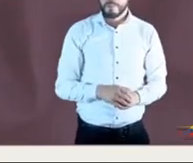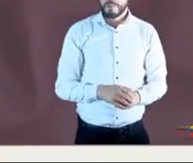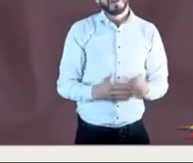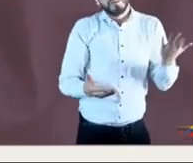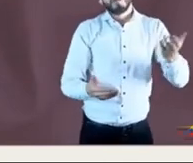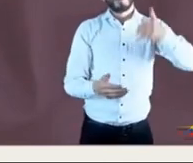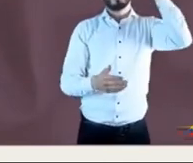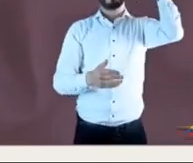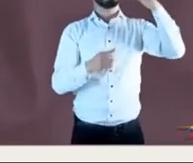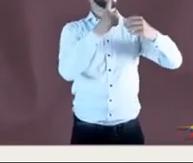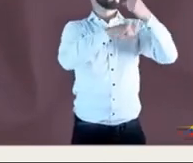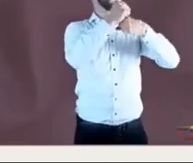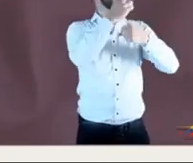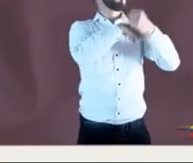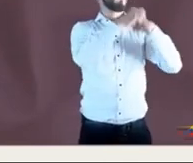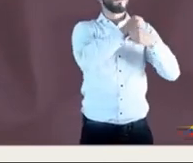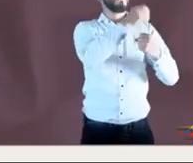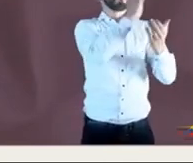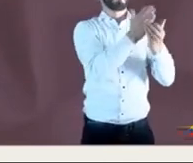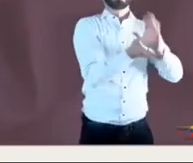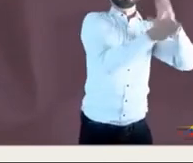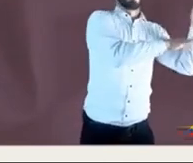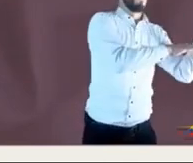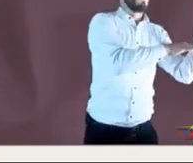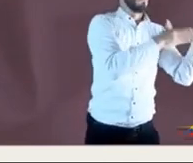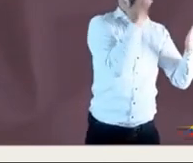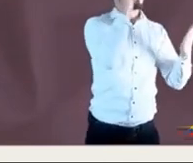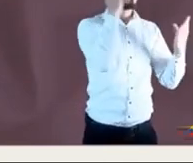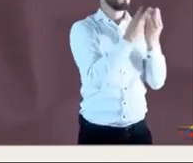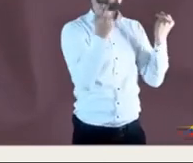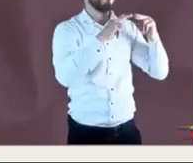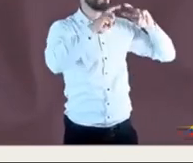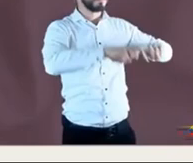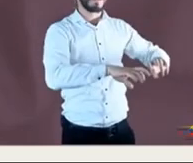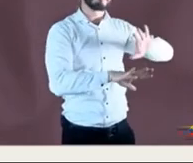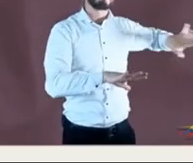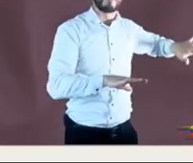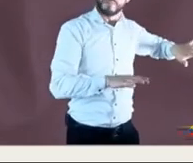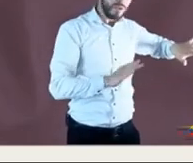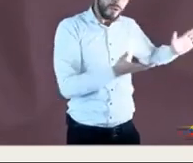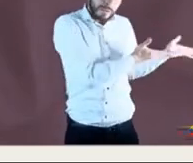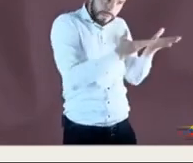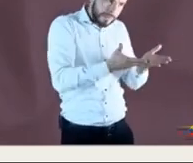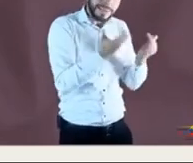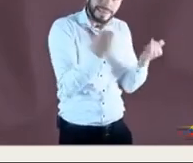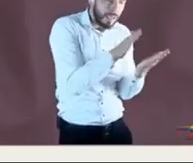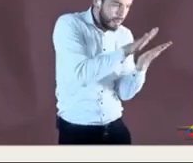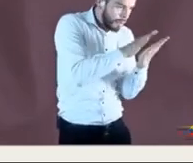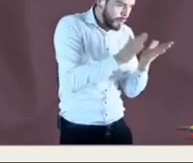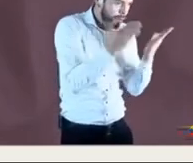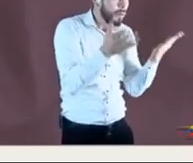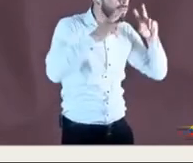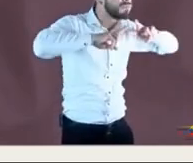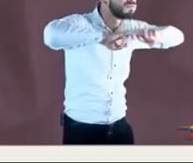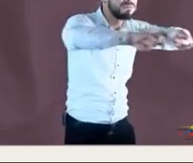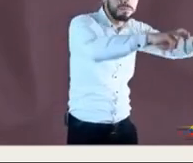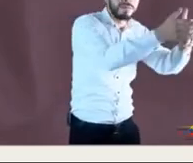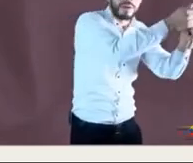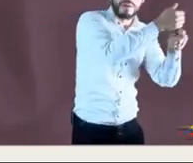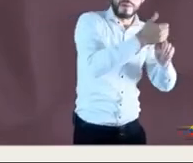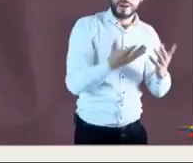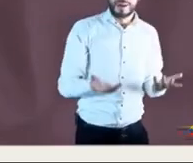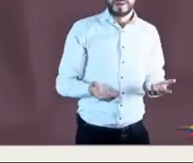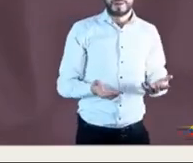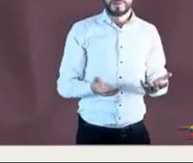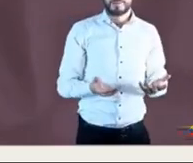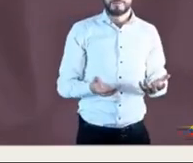casos de asesinatos de líderes y lideresas que aún no han sido resueltos. También es importante ahondar el trabajo de